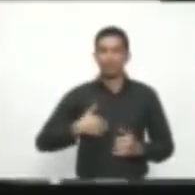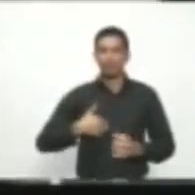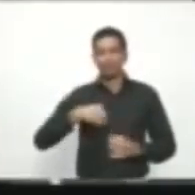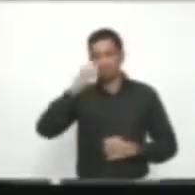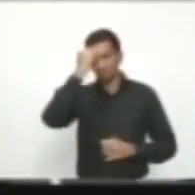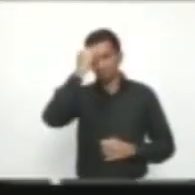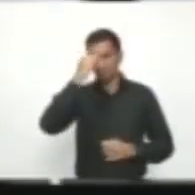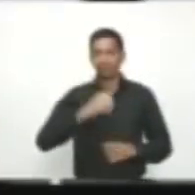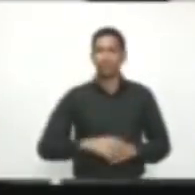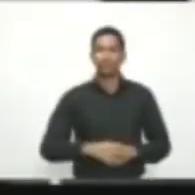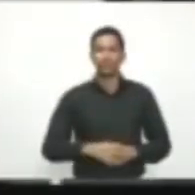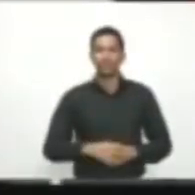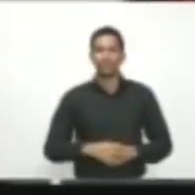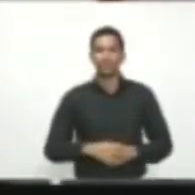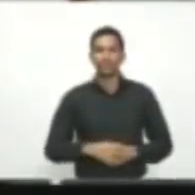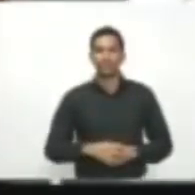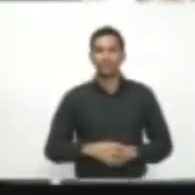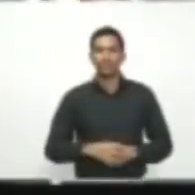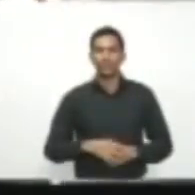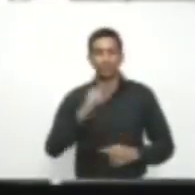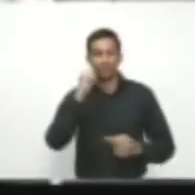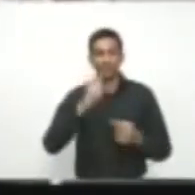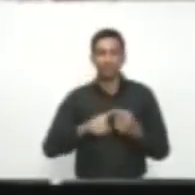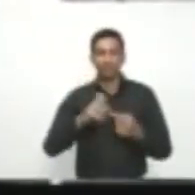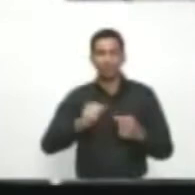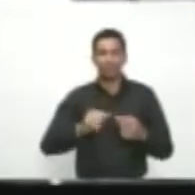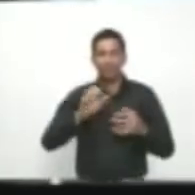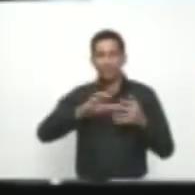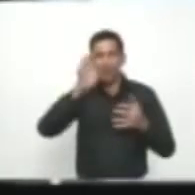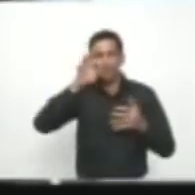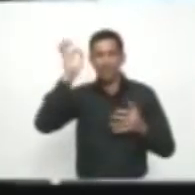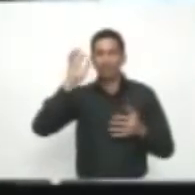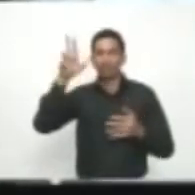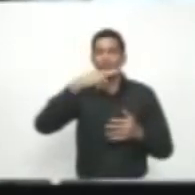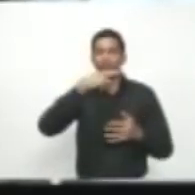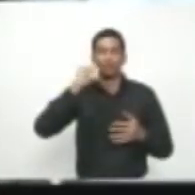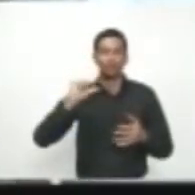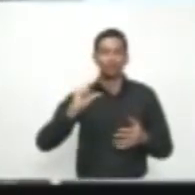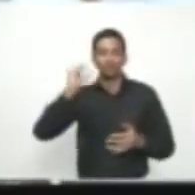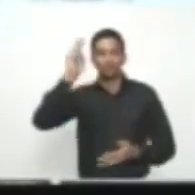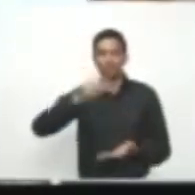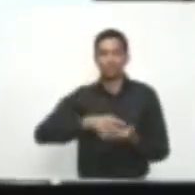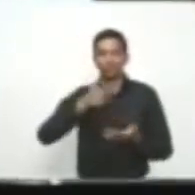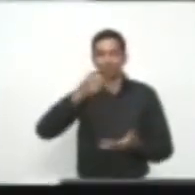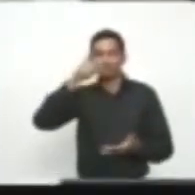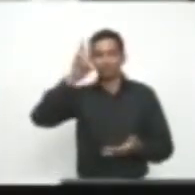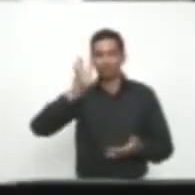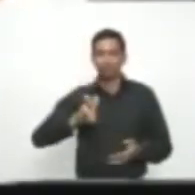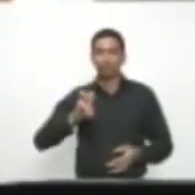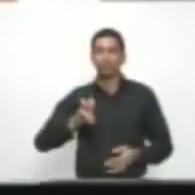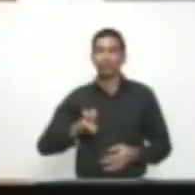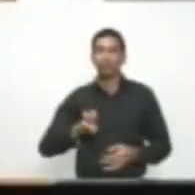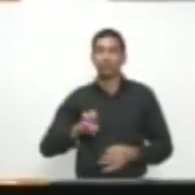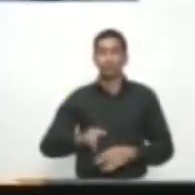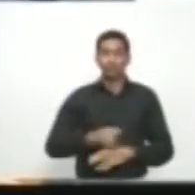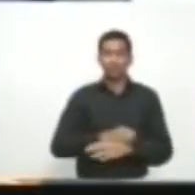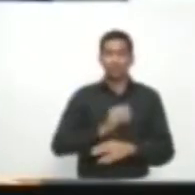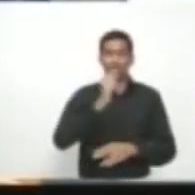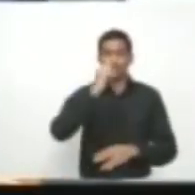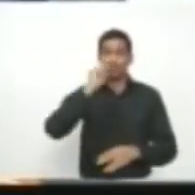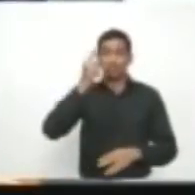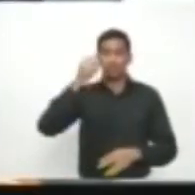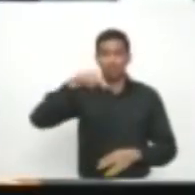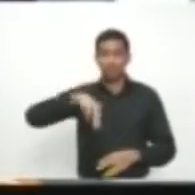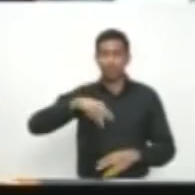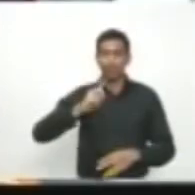dar de punto a sus aspiraciones a clasificar a Rusia en 2018. El argentino no podrá dirigir antes del 1 de junio, ya que deberá poner fin a